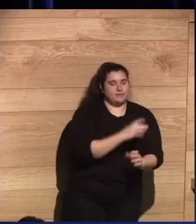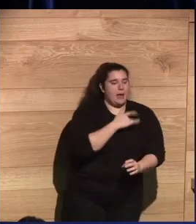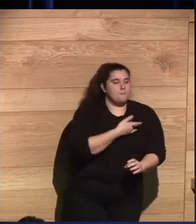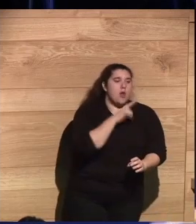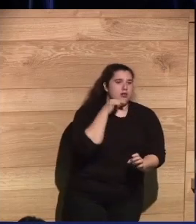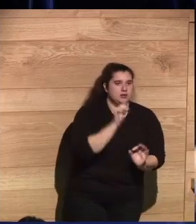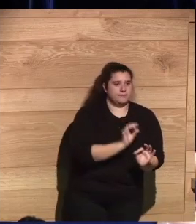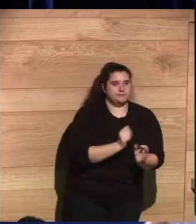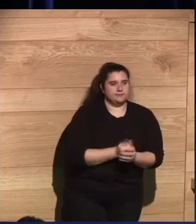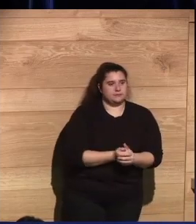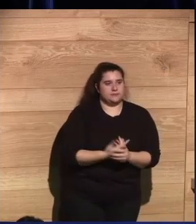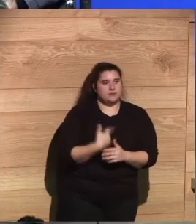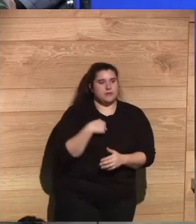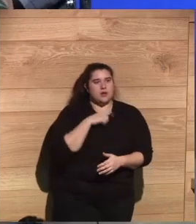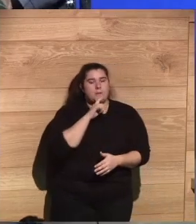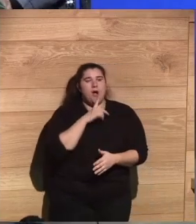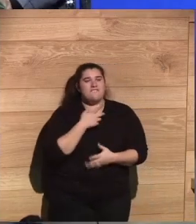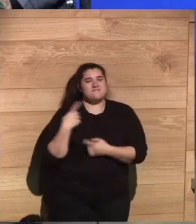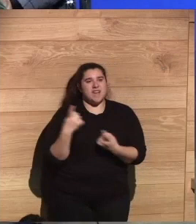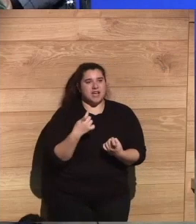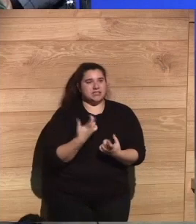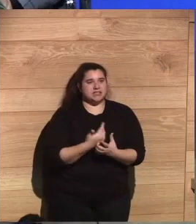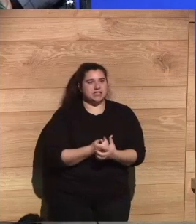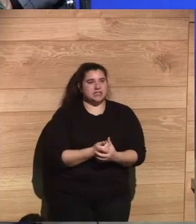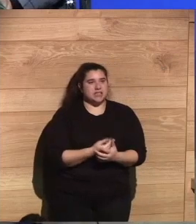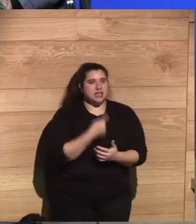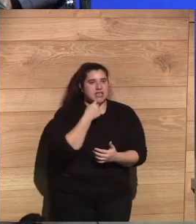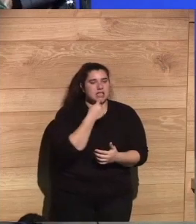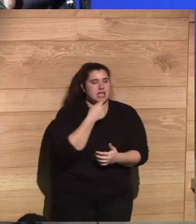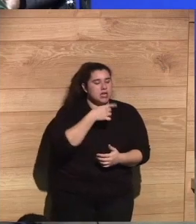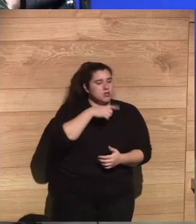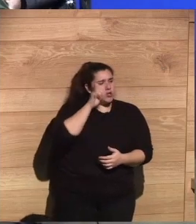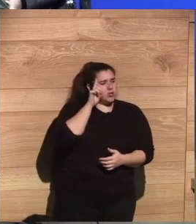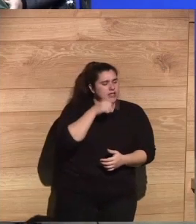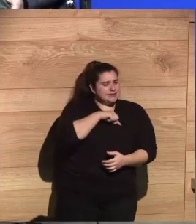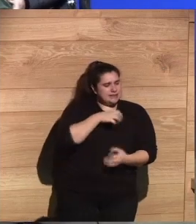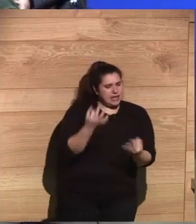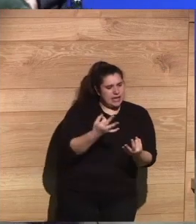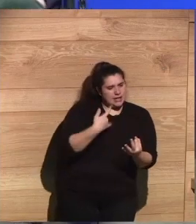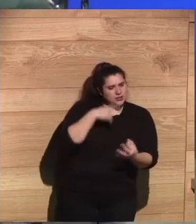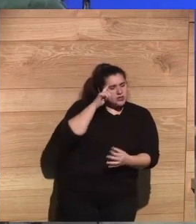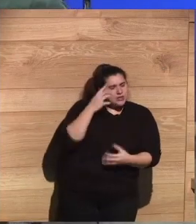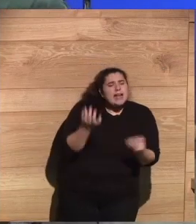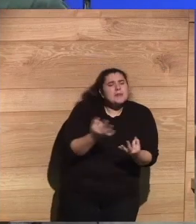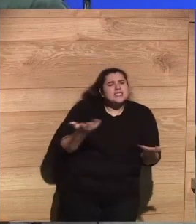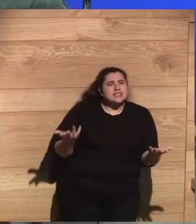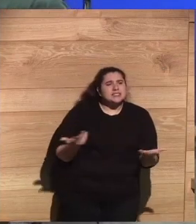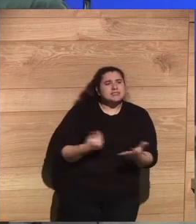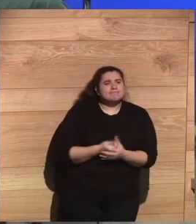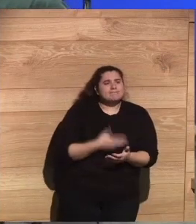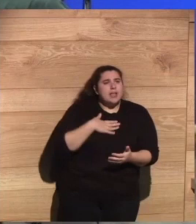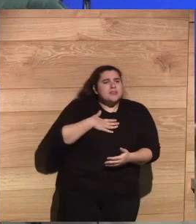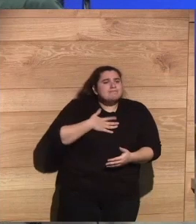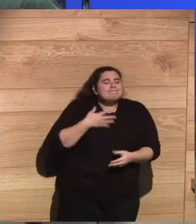¿Qué me pasa cuando este gitano me farta? Sí, cuando empieza diciendo no sé qué siento ni sé qué me pasa, ¿no? Este estado de